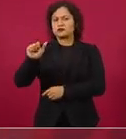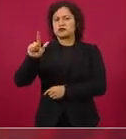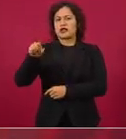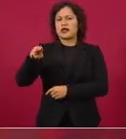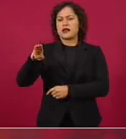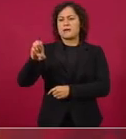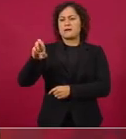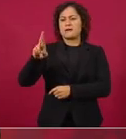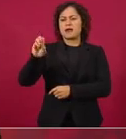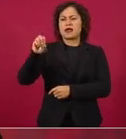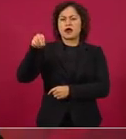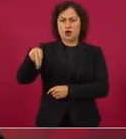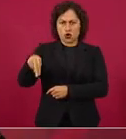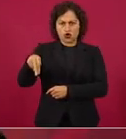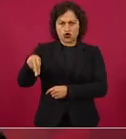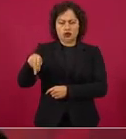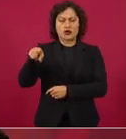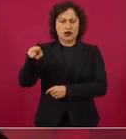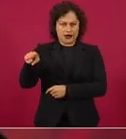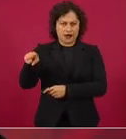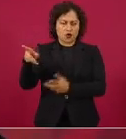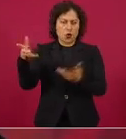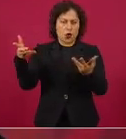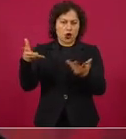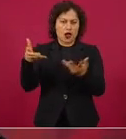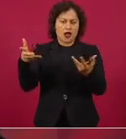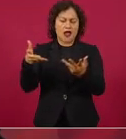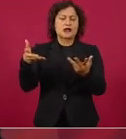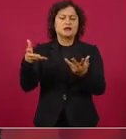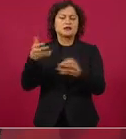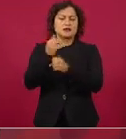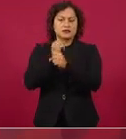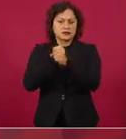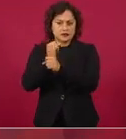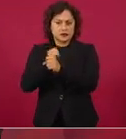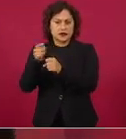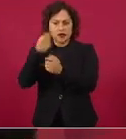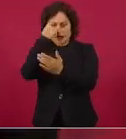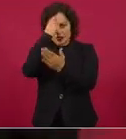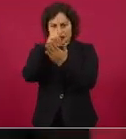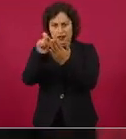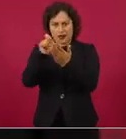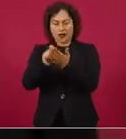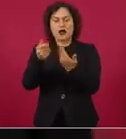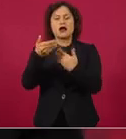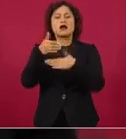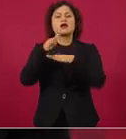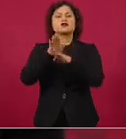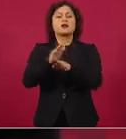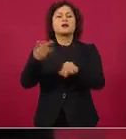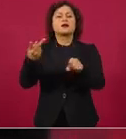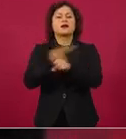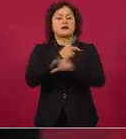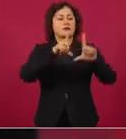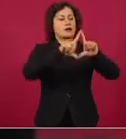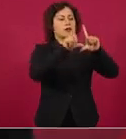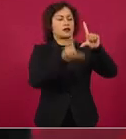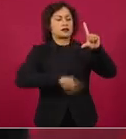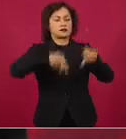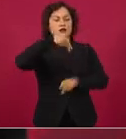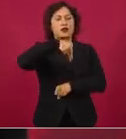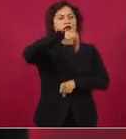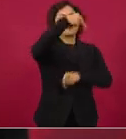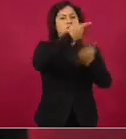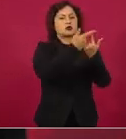que hizo el libro sobre la formación de la División del Norte. Ese es un